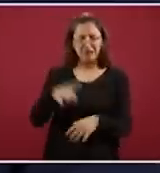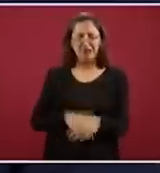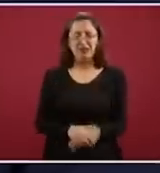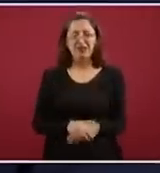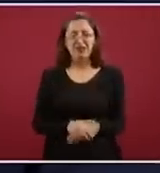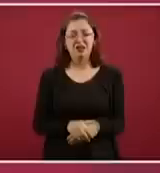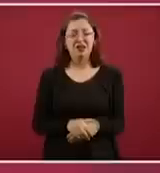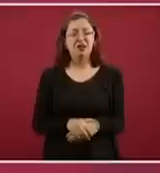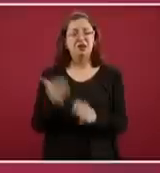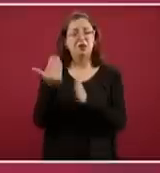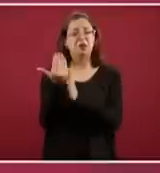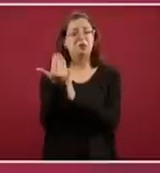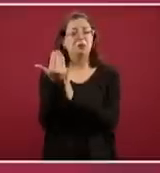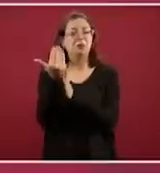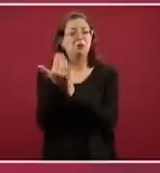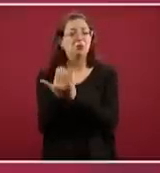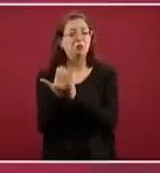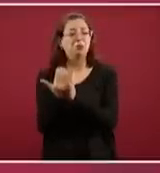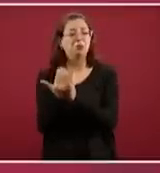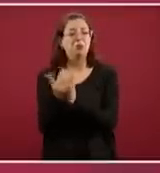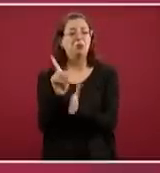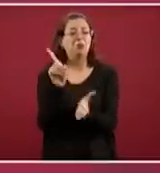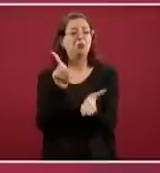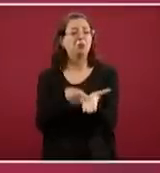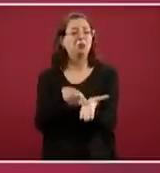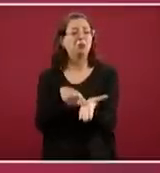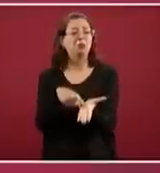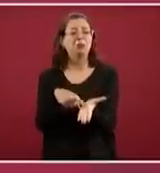una disminución de